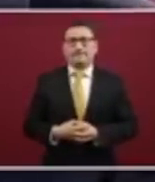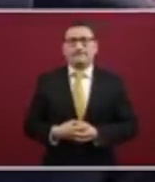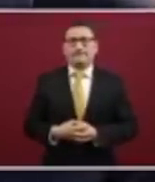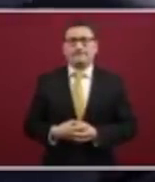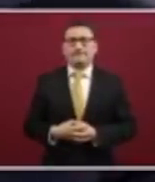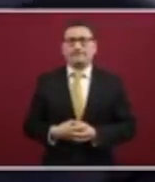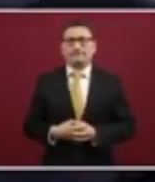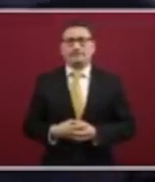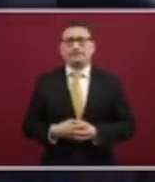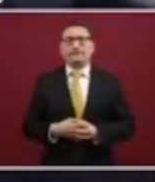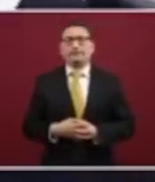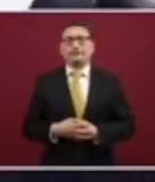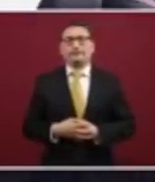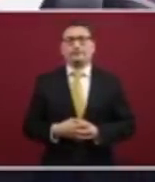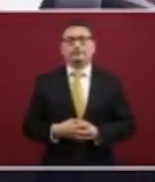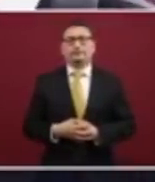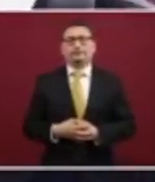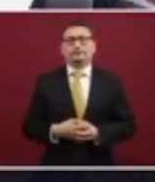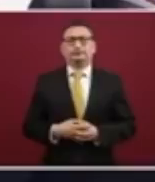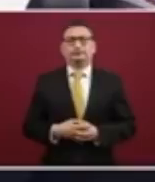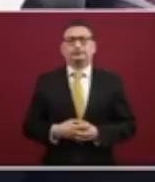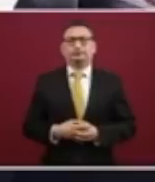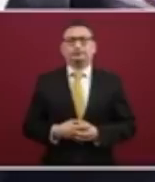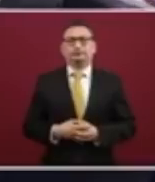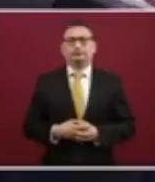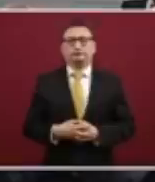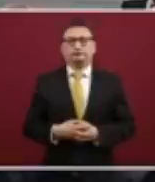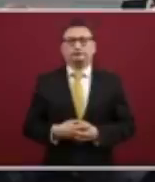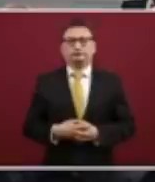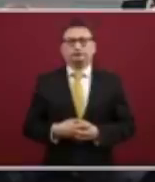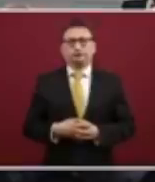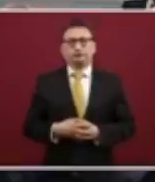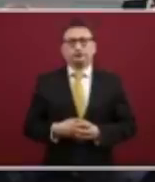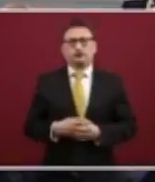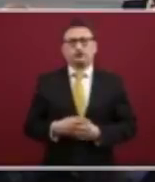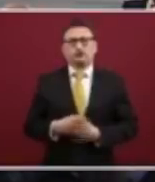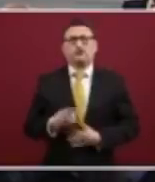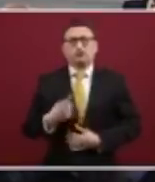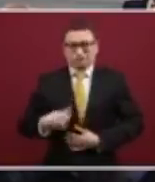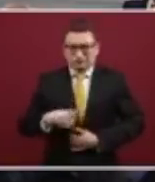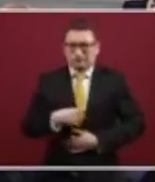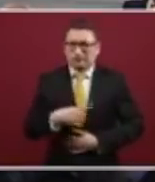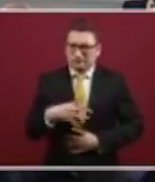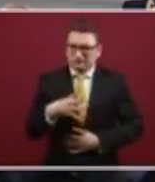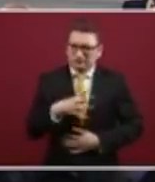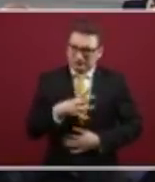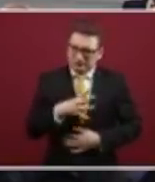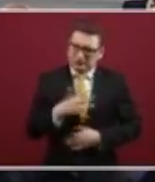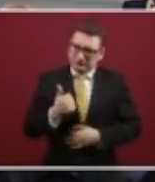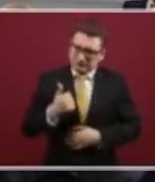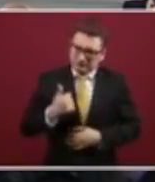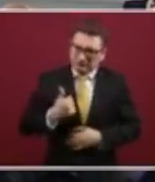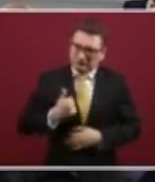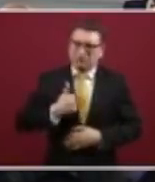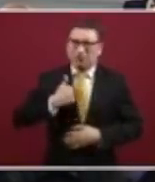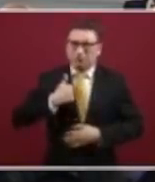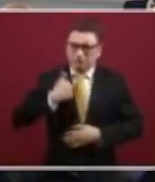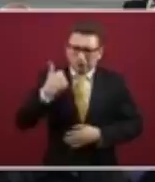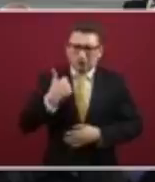una gran ventaja, pero enorme ventaja, el que a